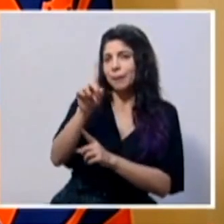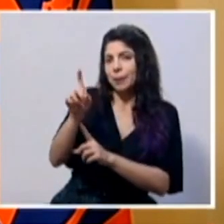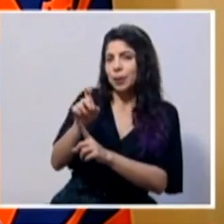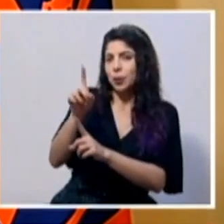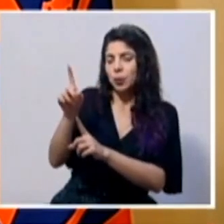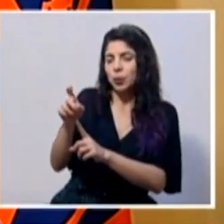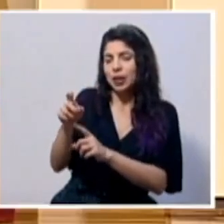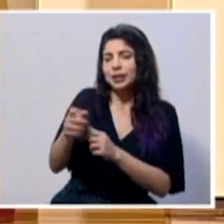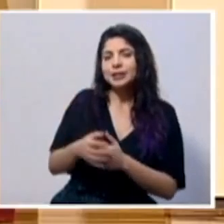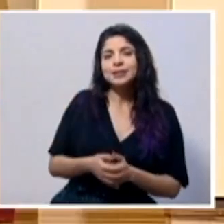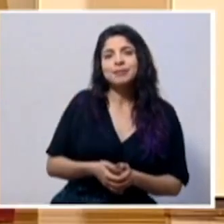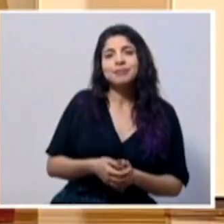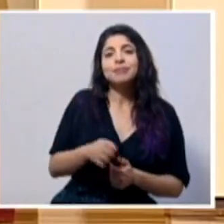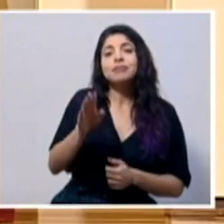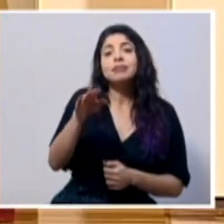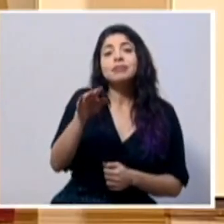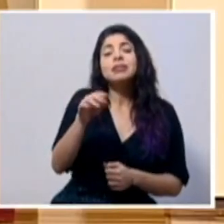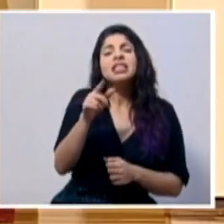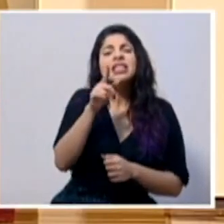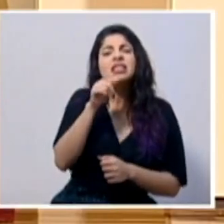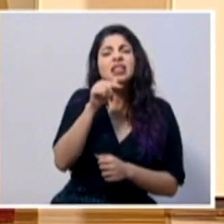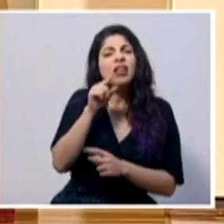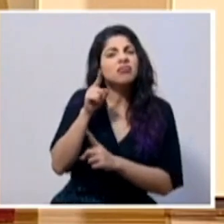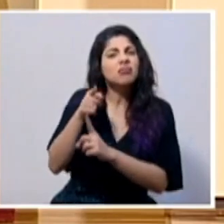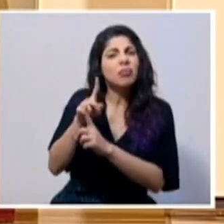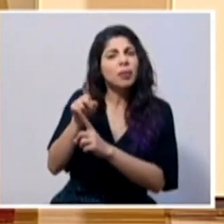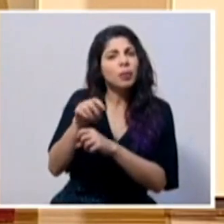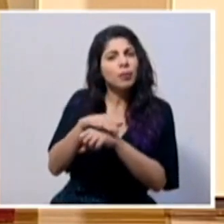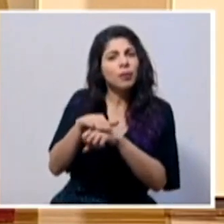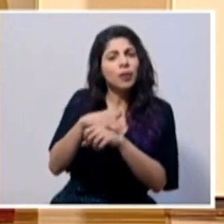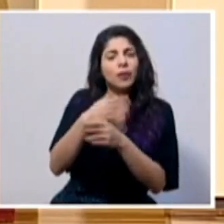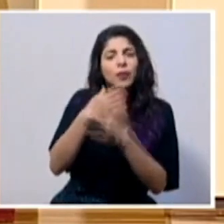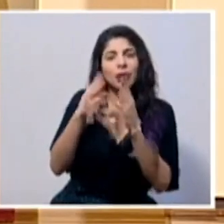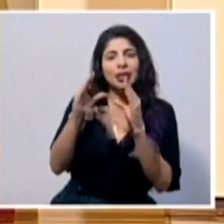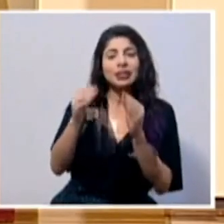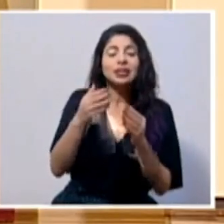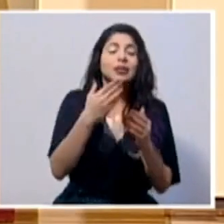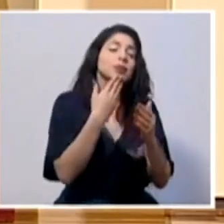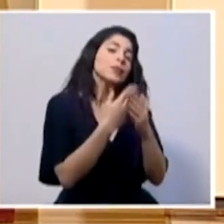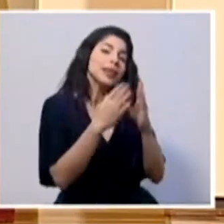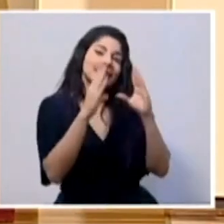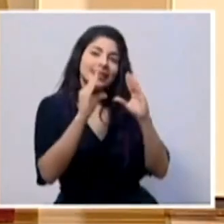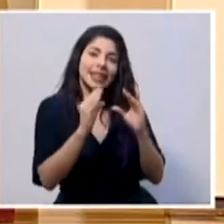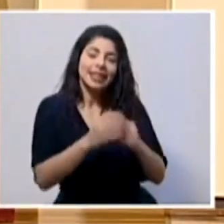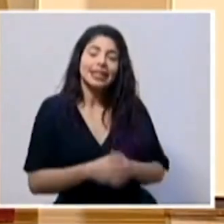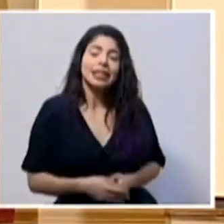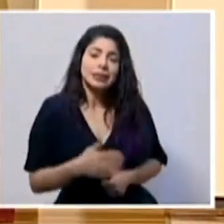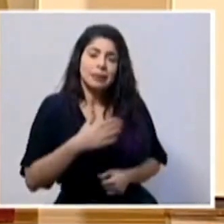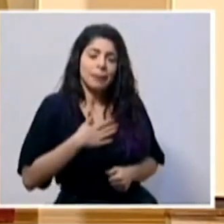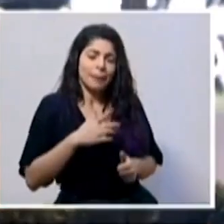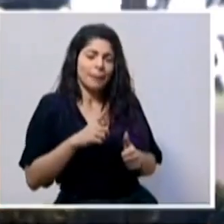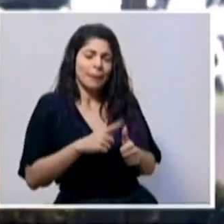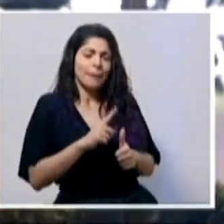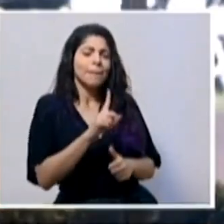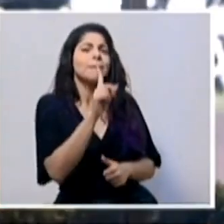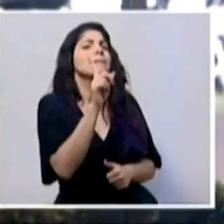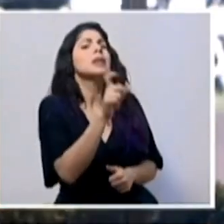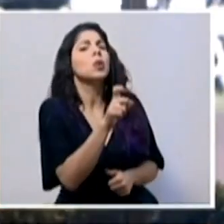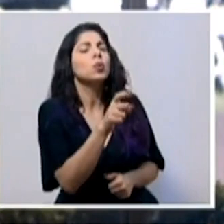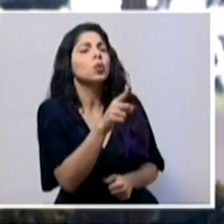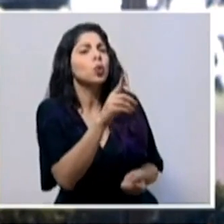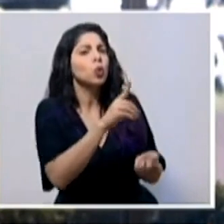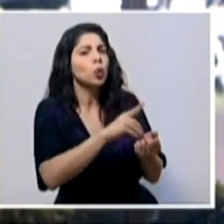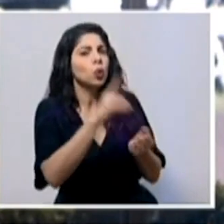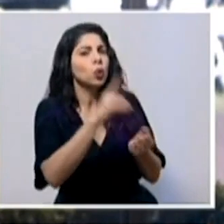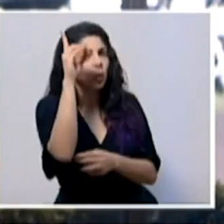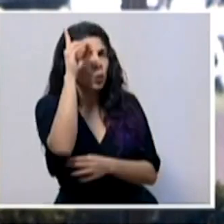consultas. Sebastián, nos indica hacia quién va dirigida, por favor. Buenas tardes. Buenas tardes. Mi primera pregunta sería para el